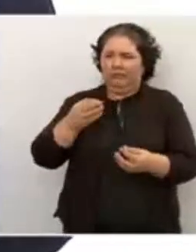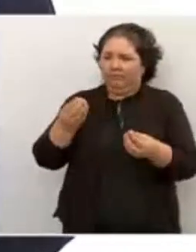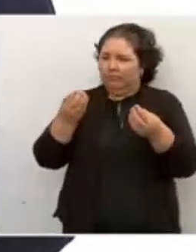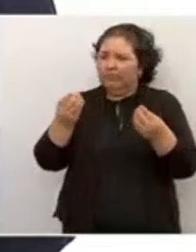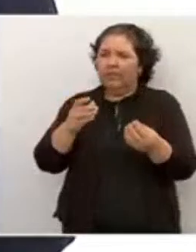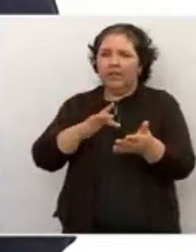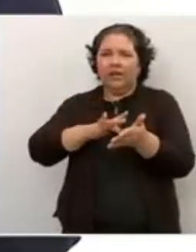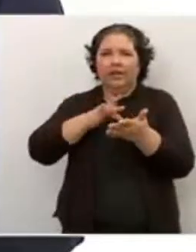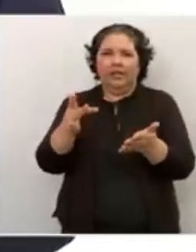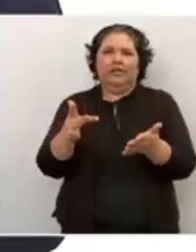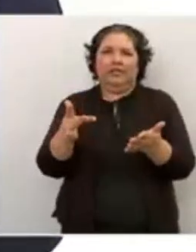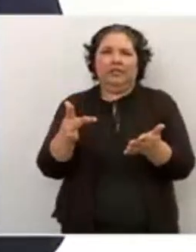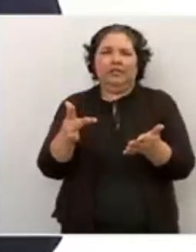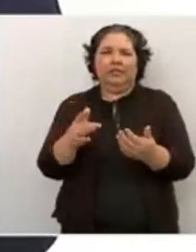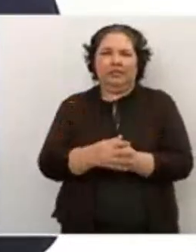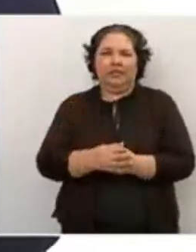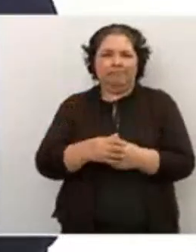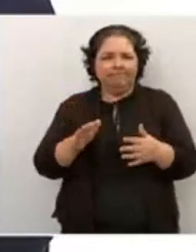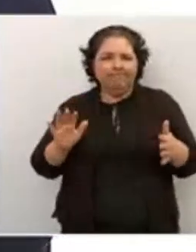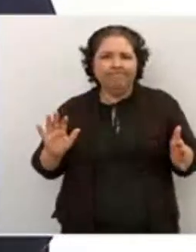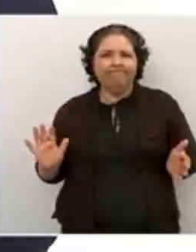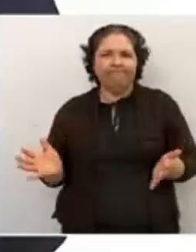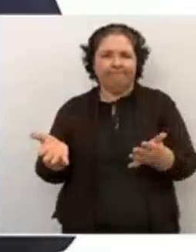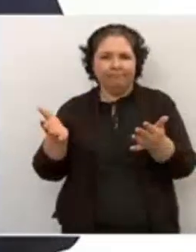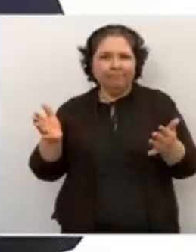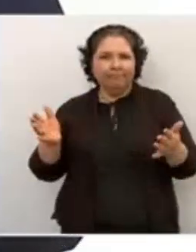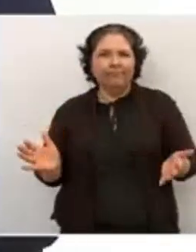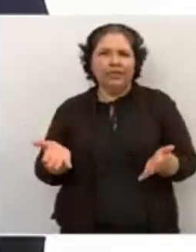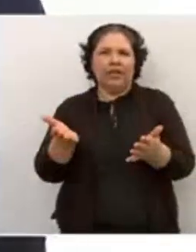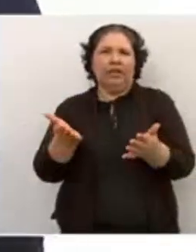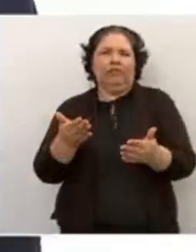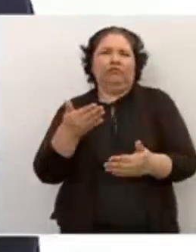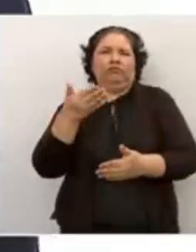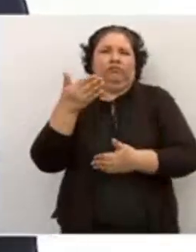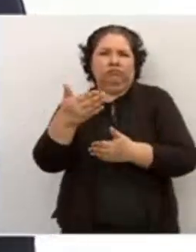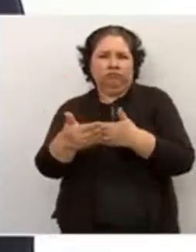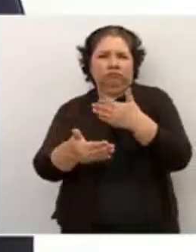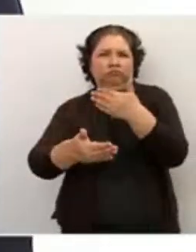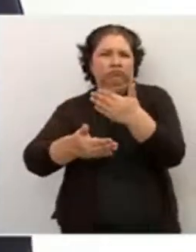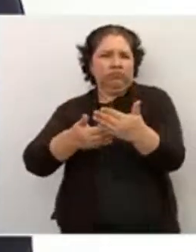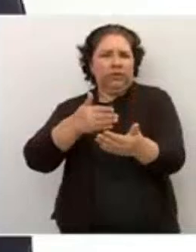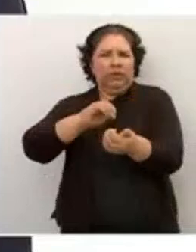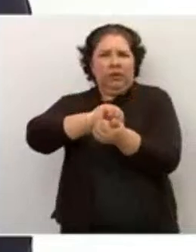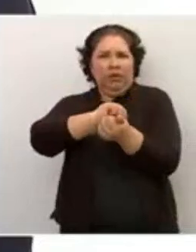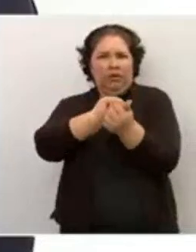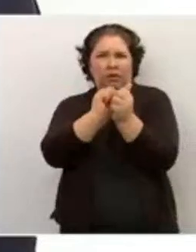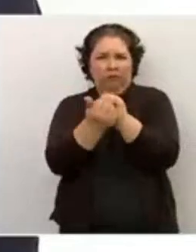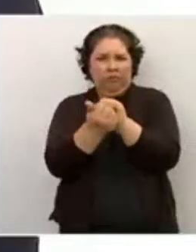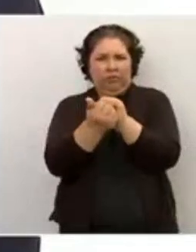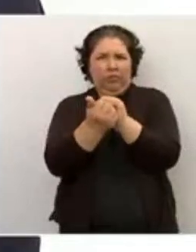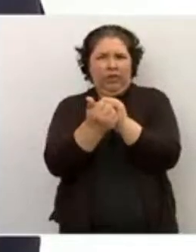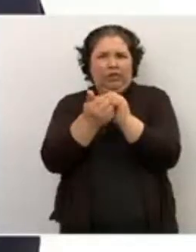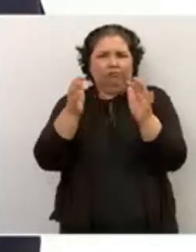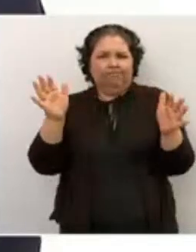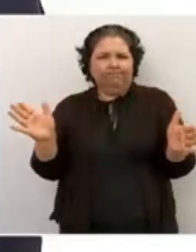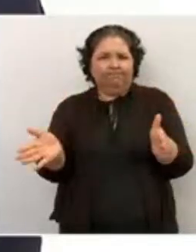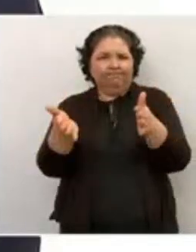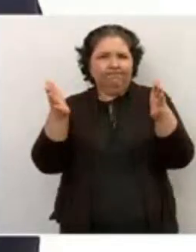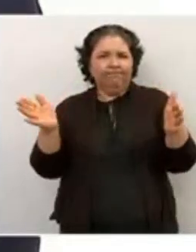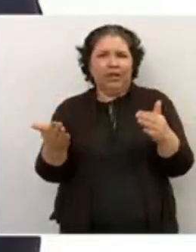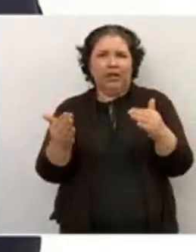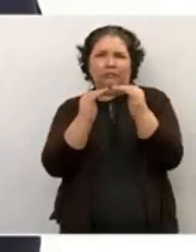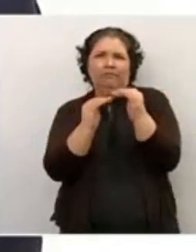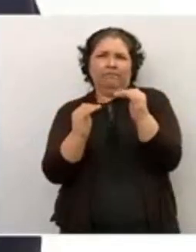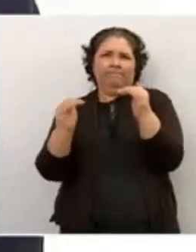gracias. Vamos a seguir en el curso de la transformación y en la construcción del segundo